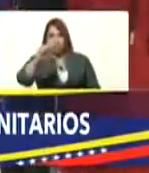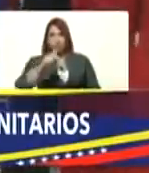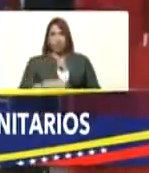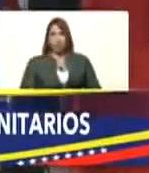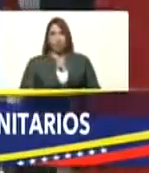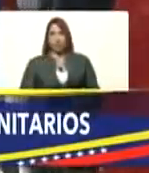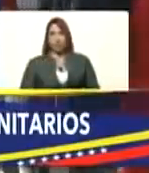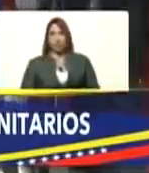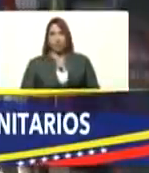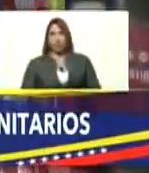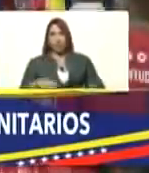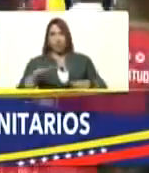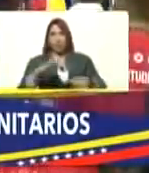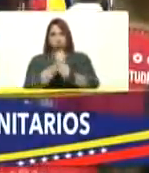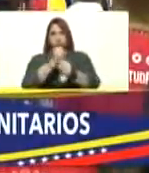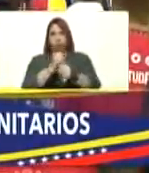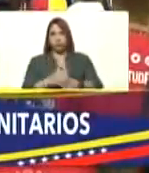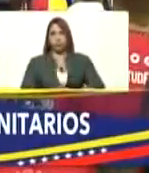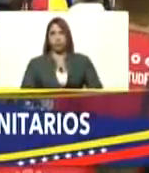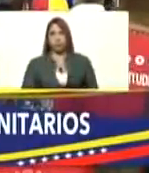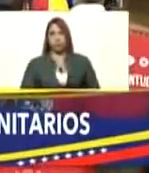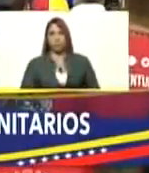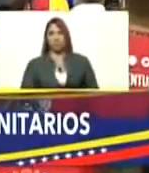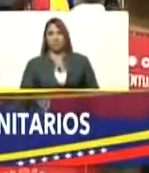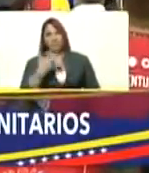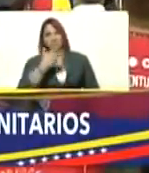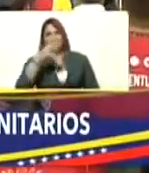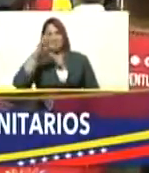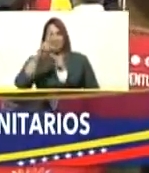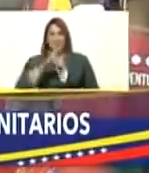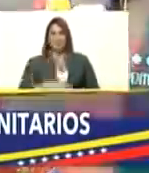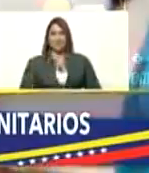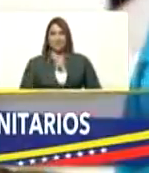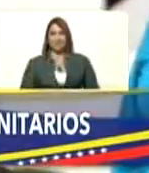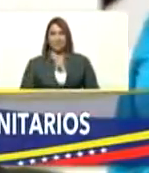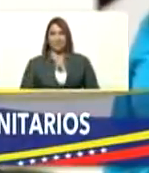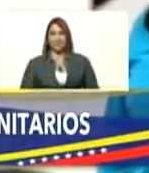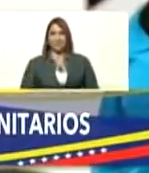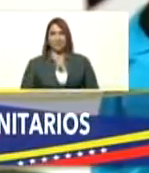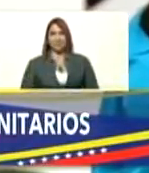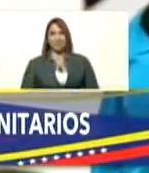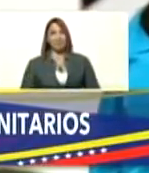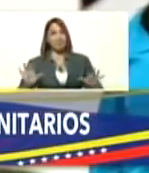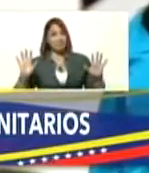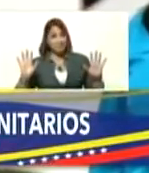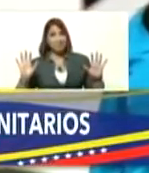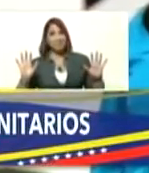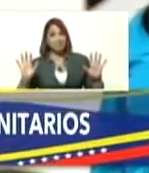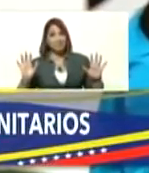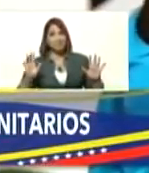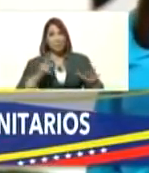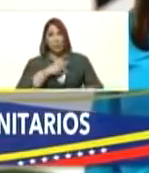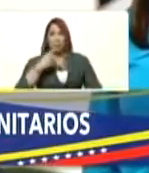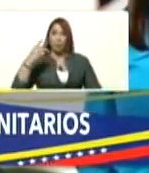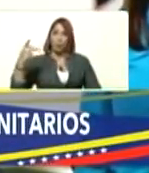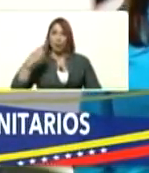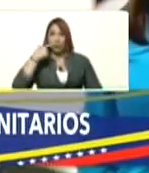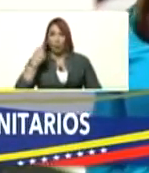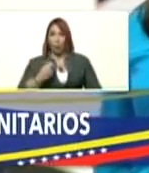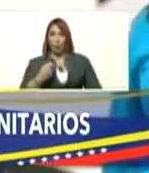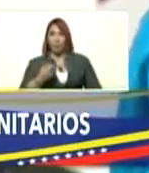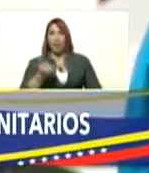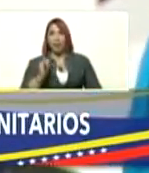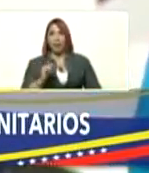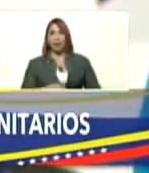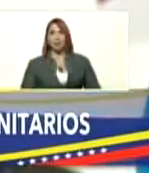por conquistar. Las 3R. Ah, salió poeta el hombre. Me está